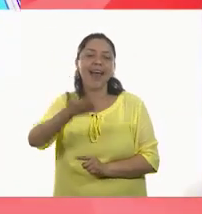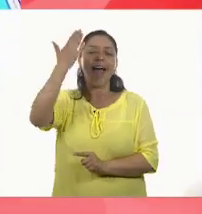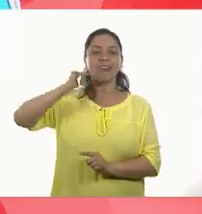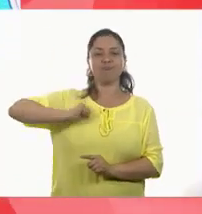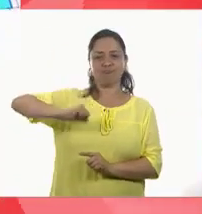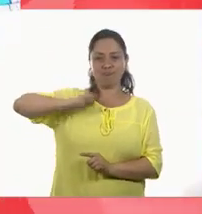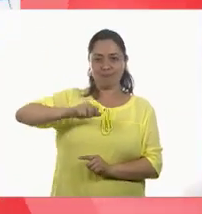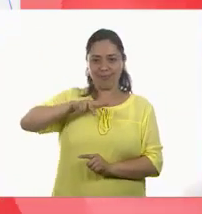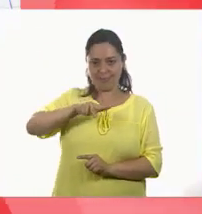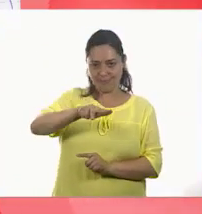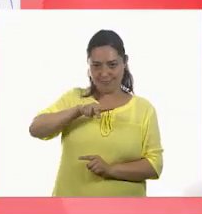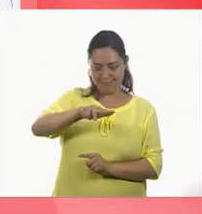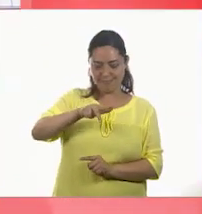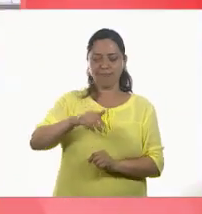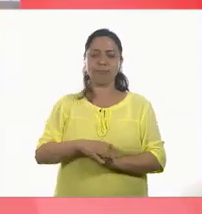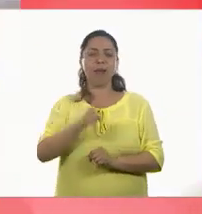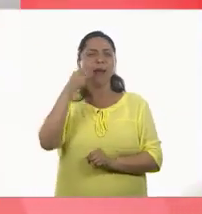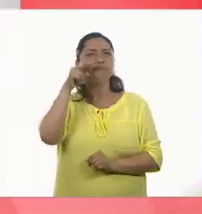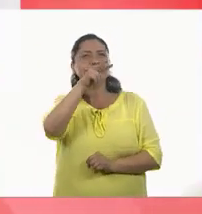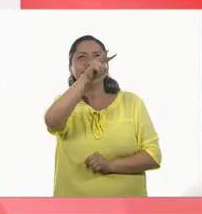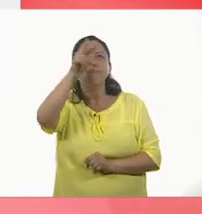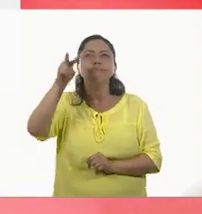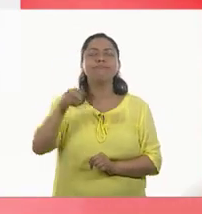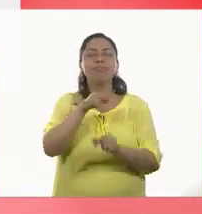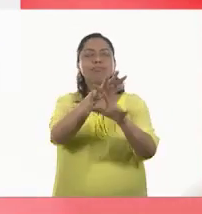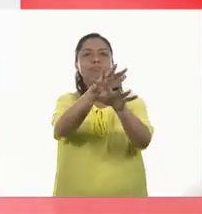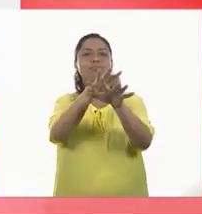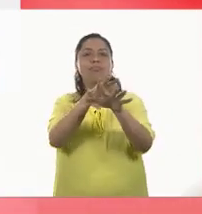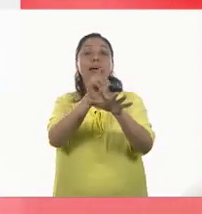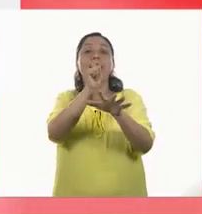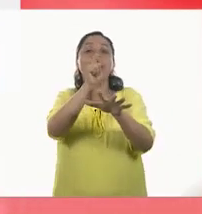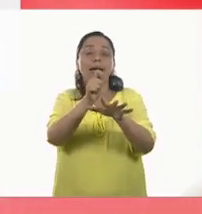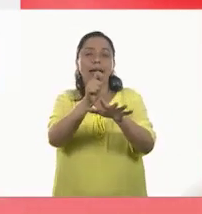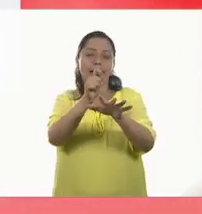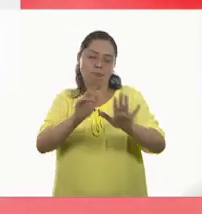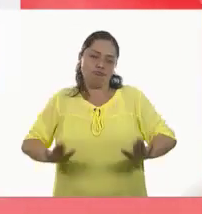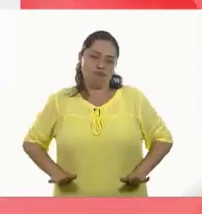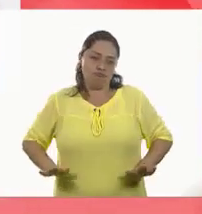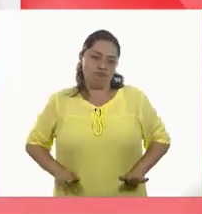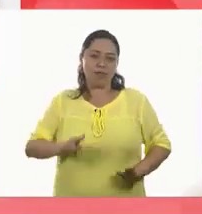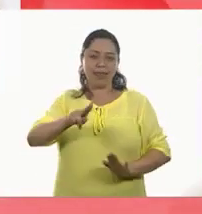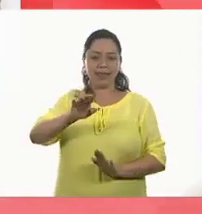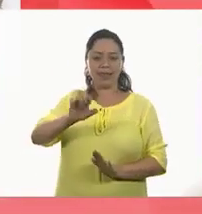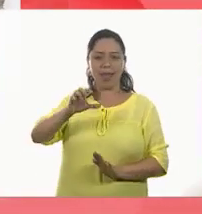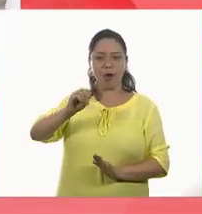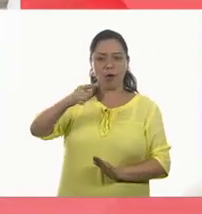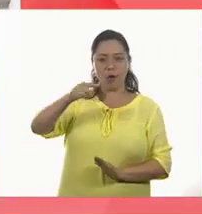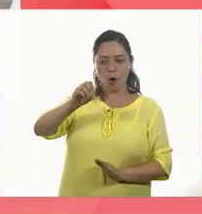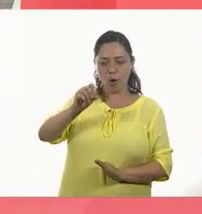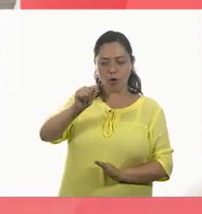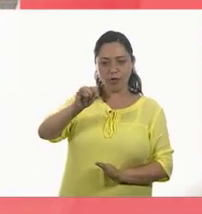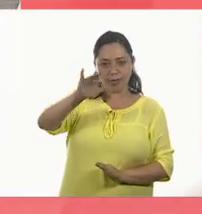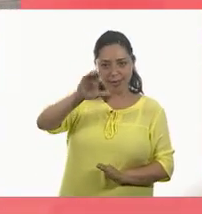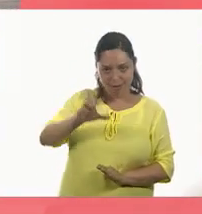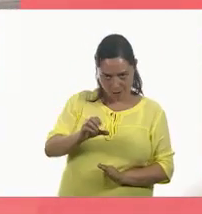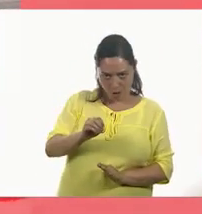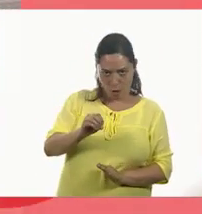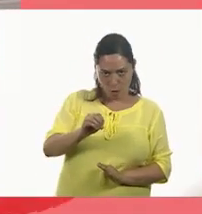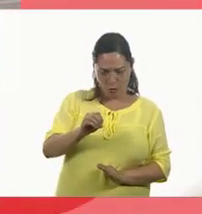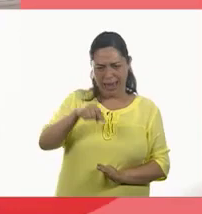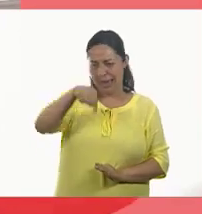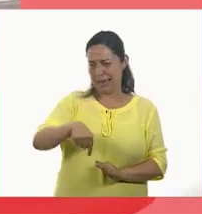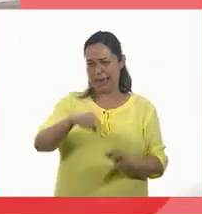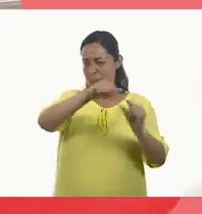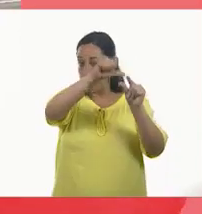XVIII. Llama la atención que su estilo sea neogótico, ya que es un estilo que rara vez se puede ver en